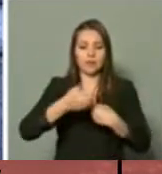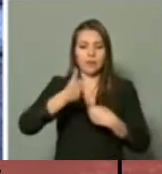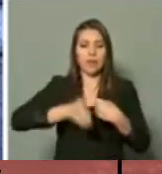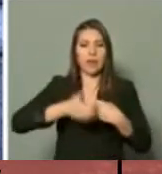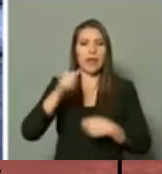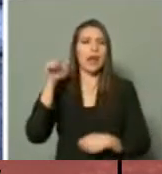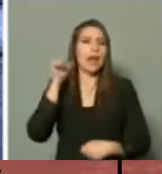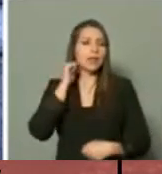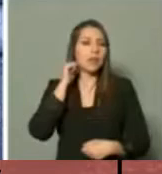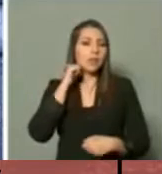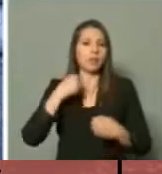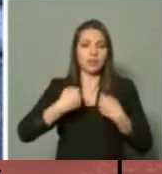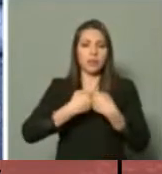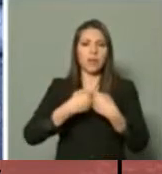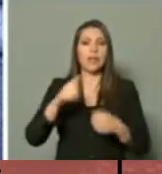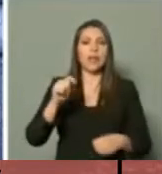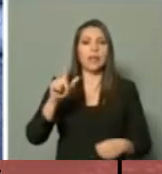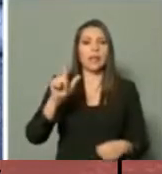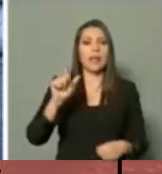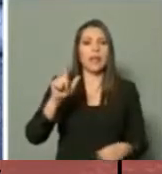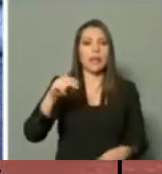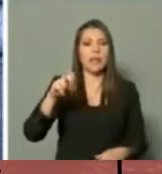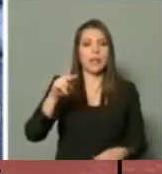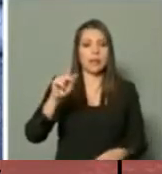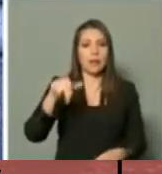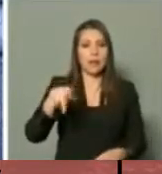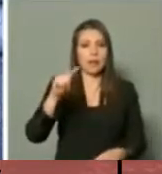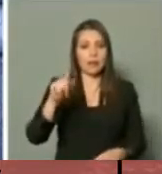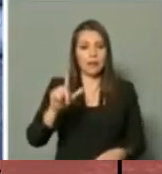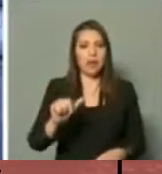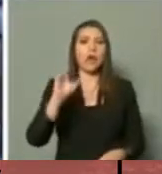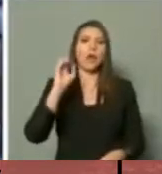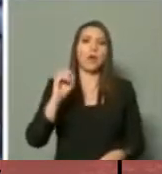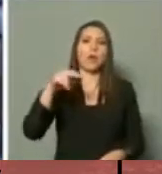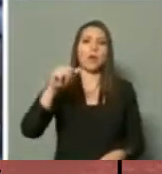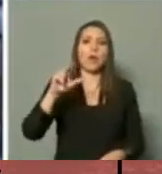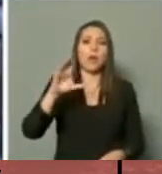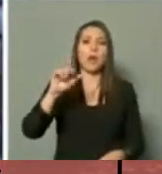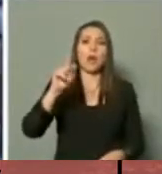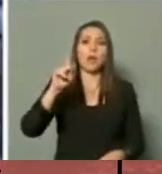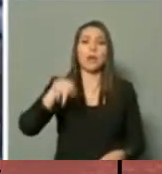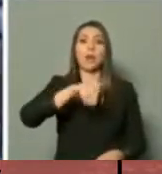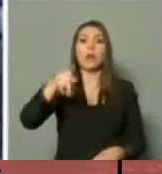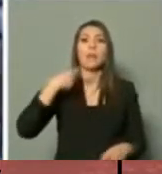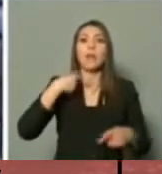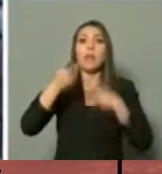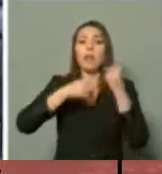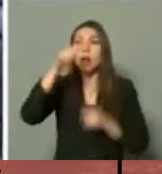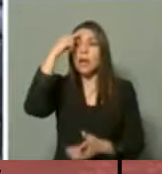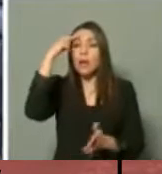y Naucalpan. No se dejen engañar, ciudadanos. Muchísimas gracias. Candidato, le restan